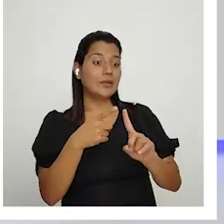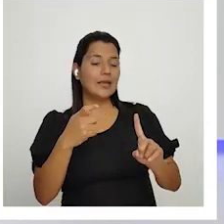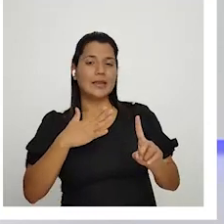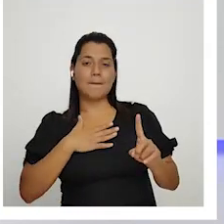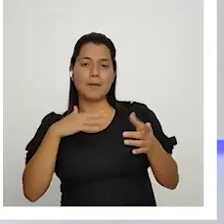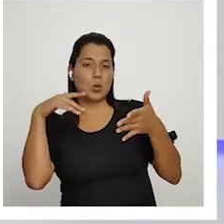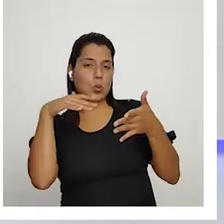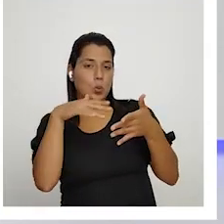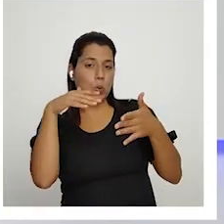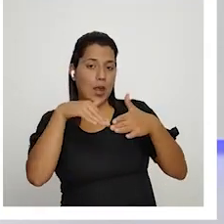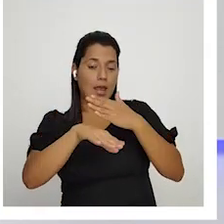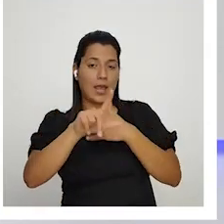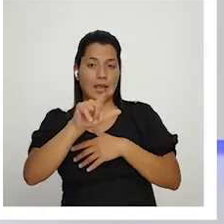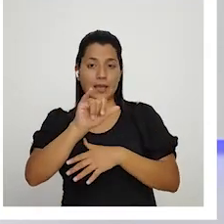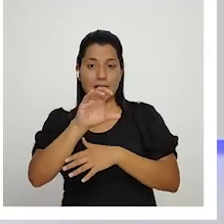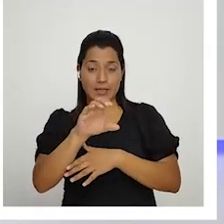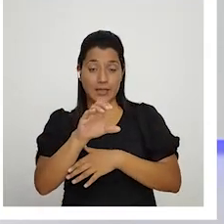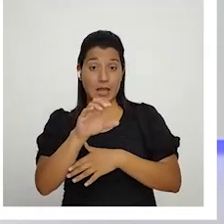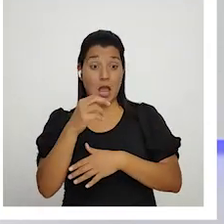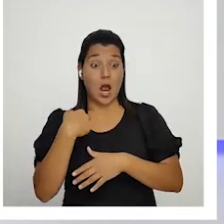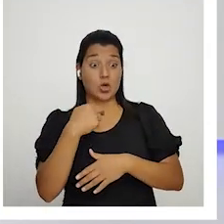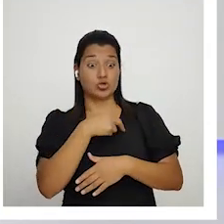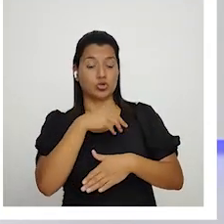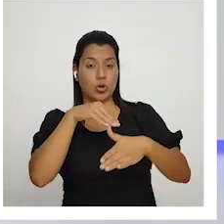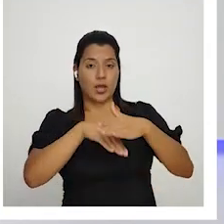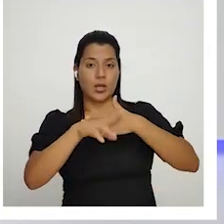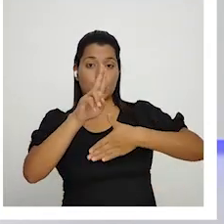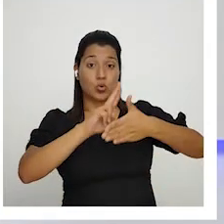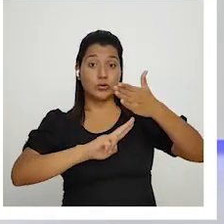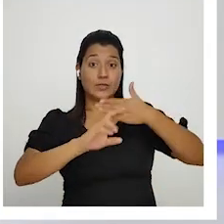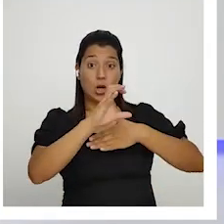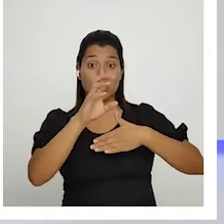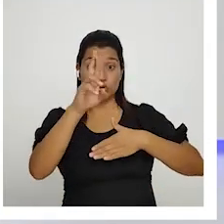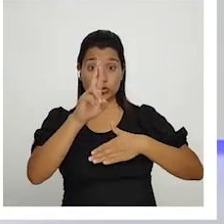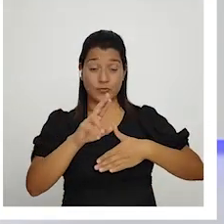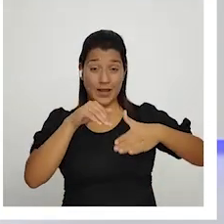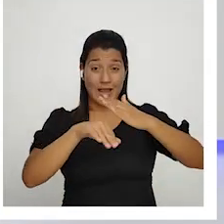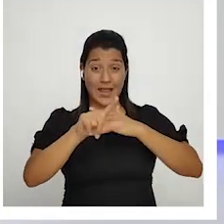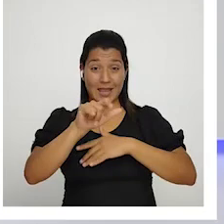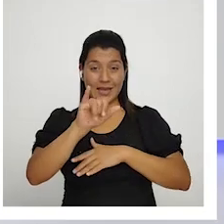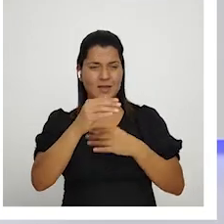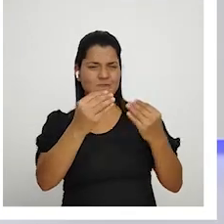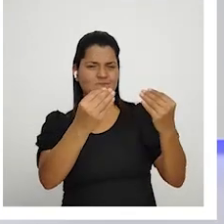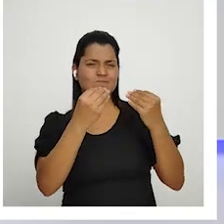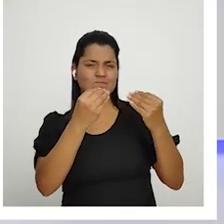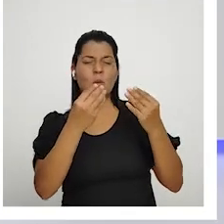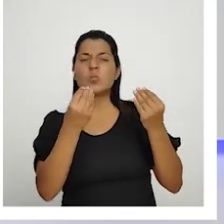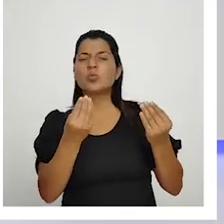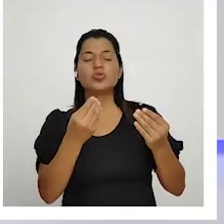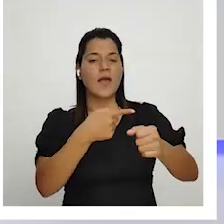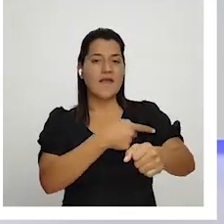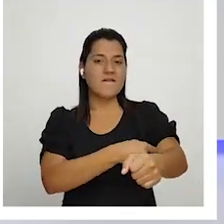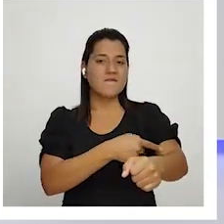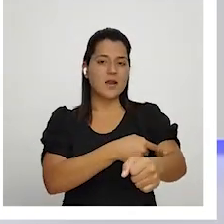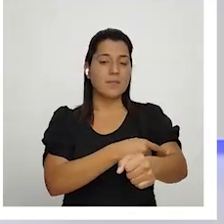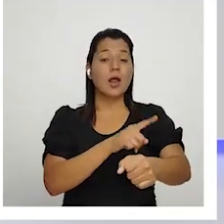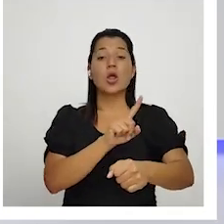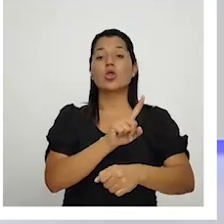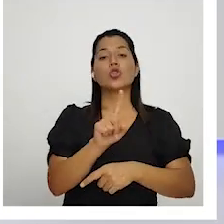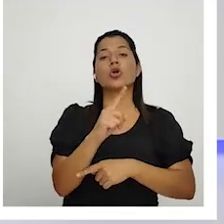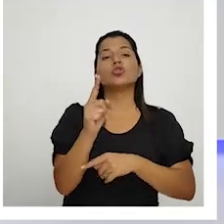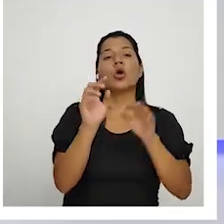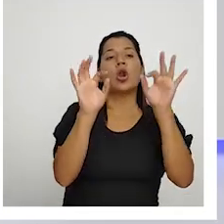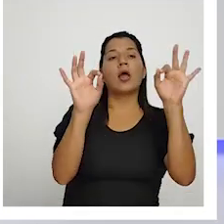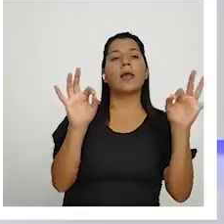en la licenciatura, ¿verdad? A nosotros en la Universidad de Costa Rica en la licenciatura nos forma mucho desde el paradigma de enfermería es más que la imagen social